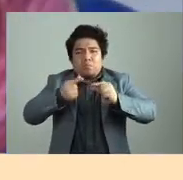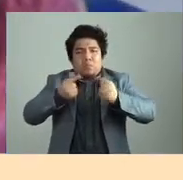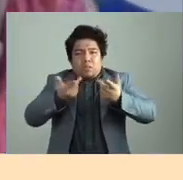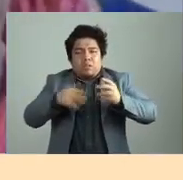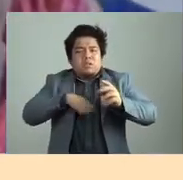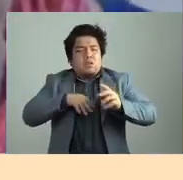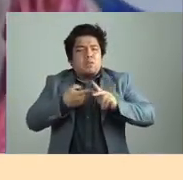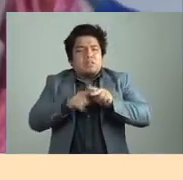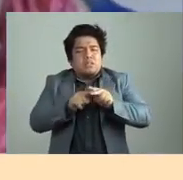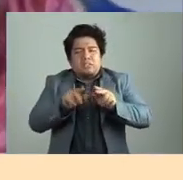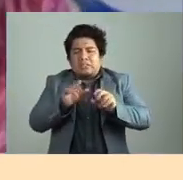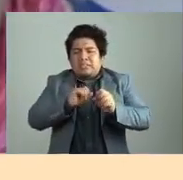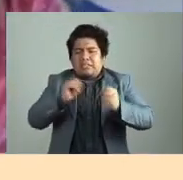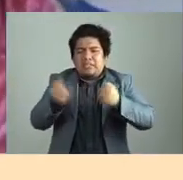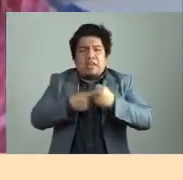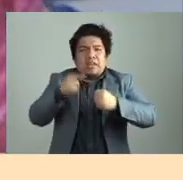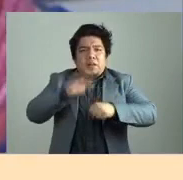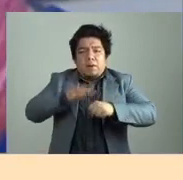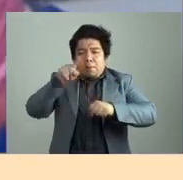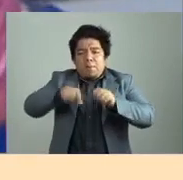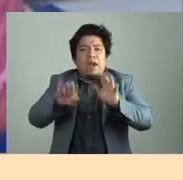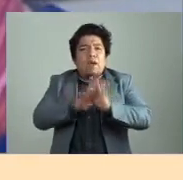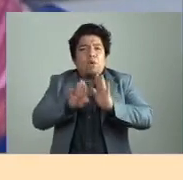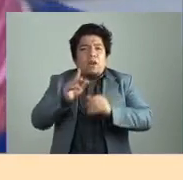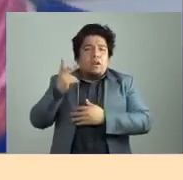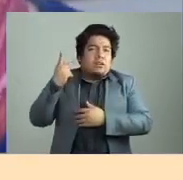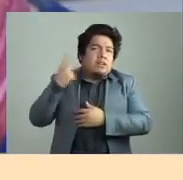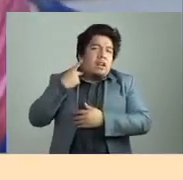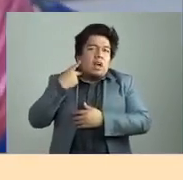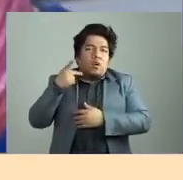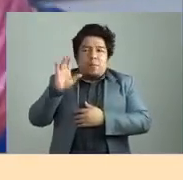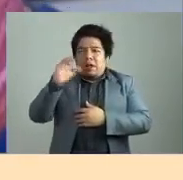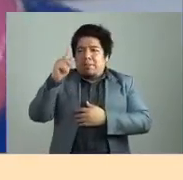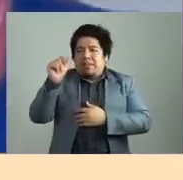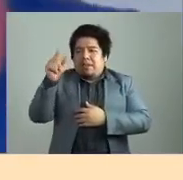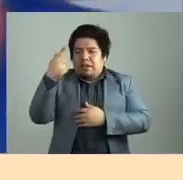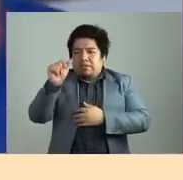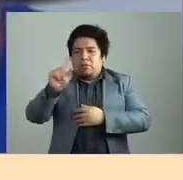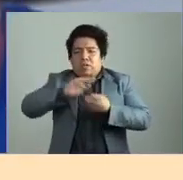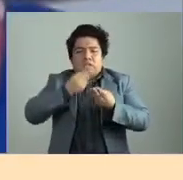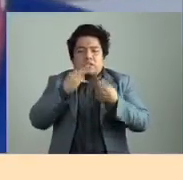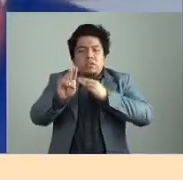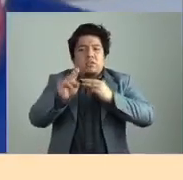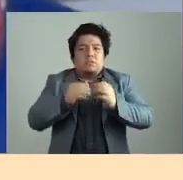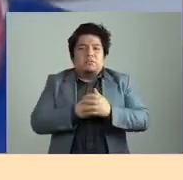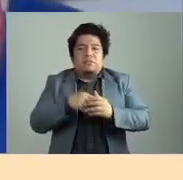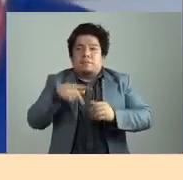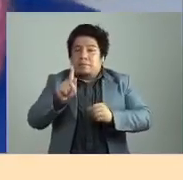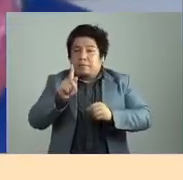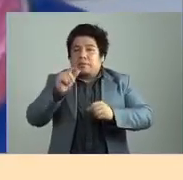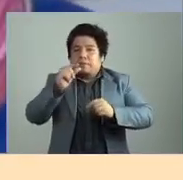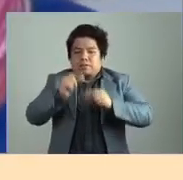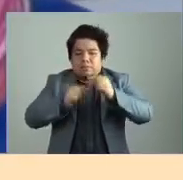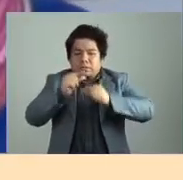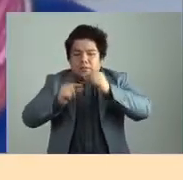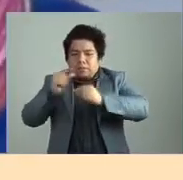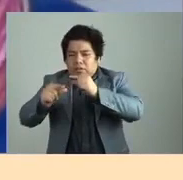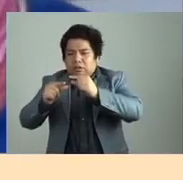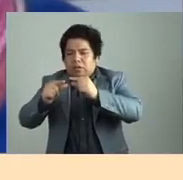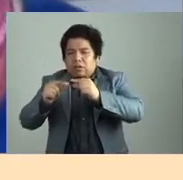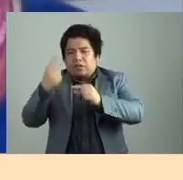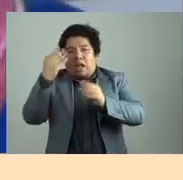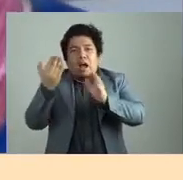de la de la política del capitalismo total mano a mano de los años